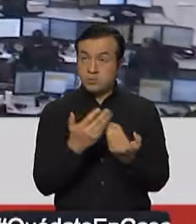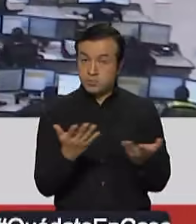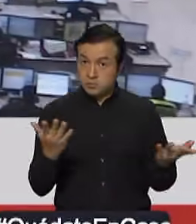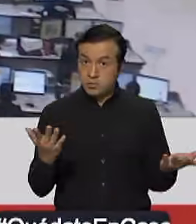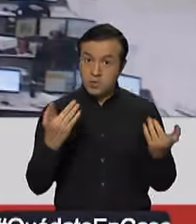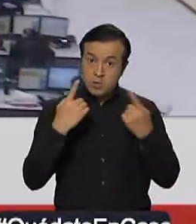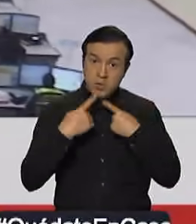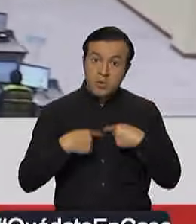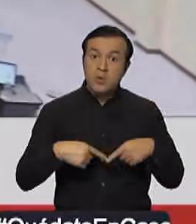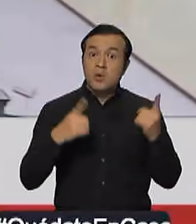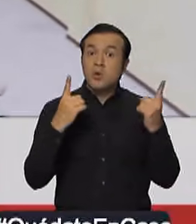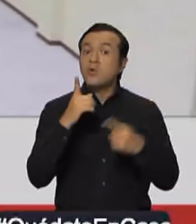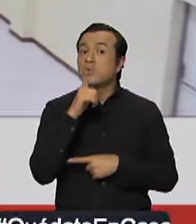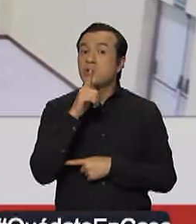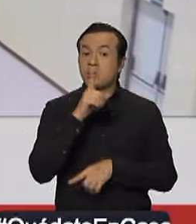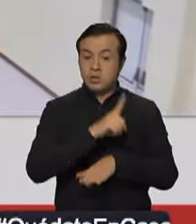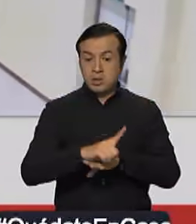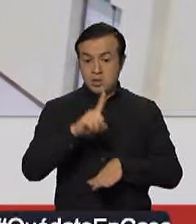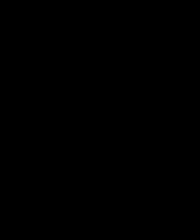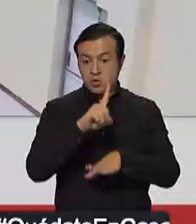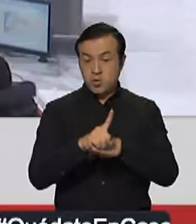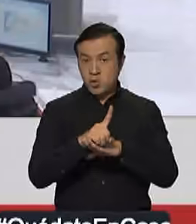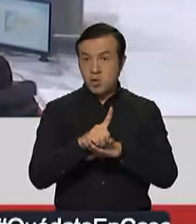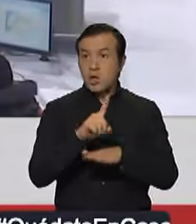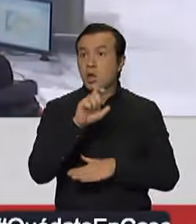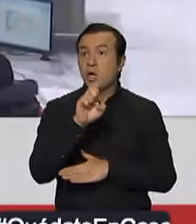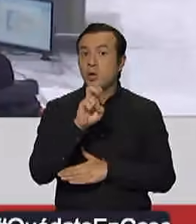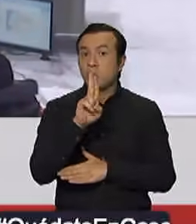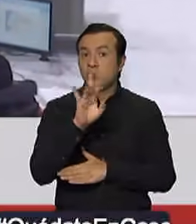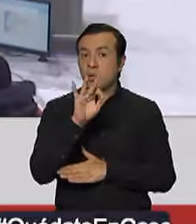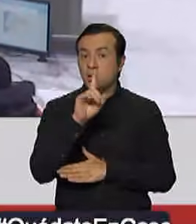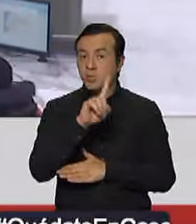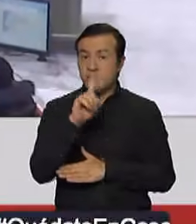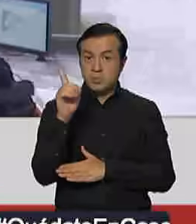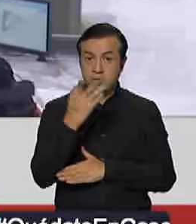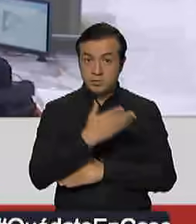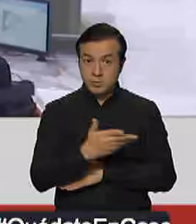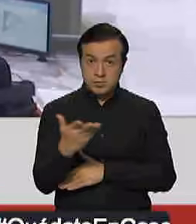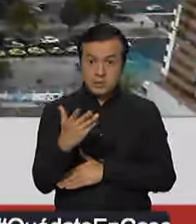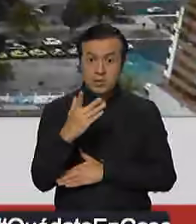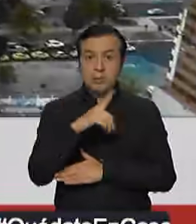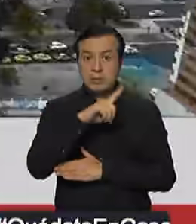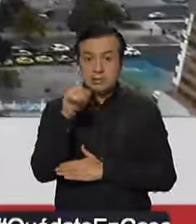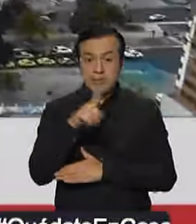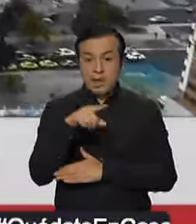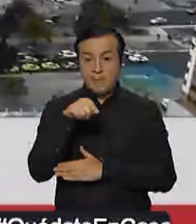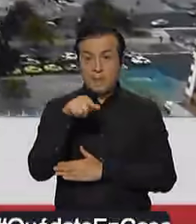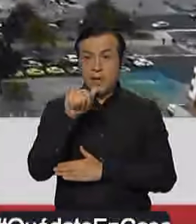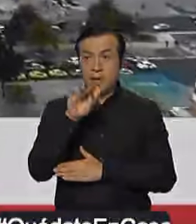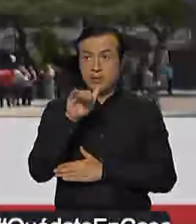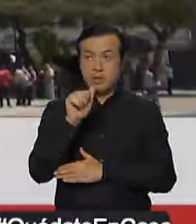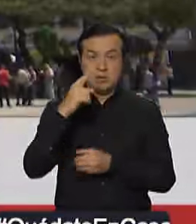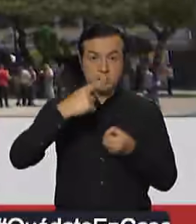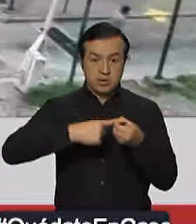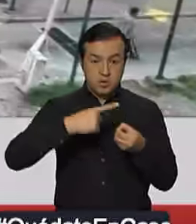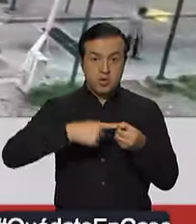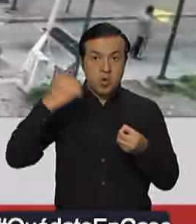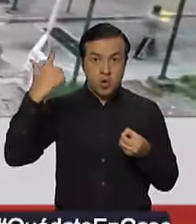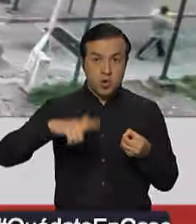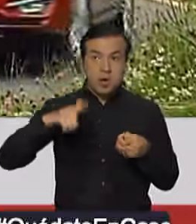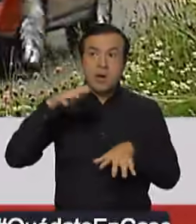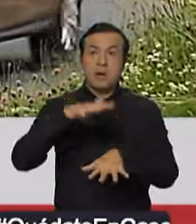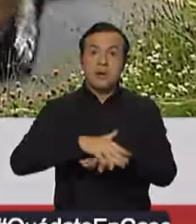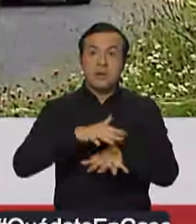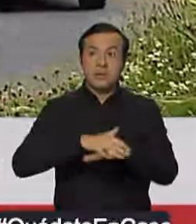la información proporcionada por el director del Servicio Integrado de Seguridad de Q911, Juan Zapata, en ciudades como Quito, Loja o